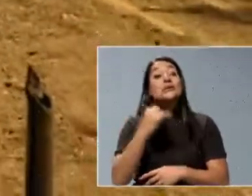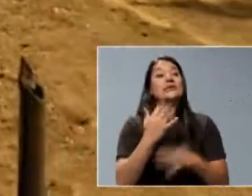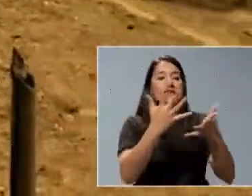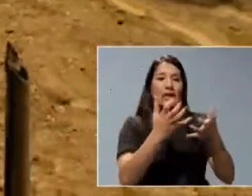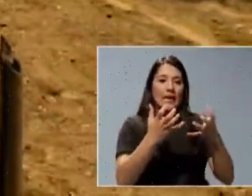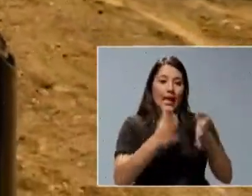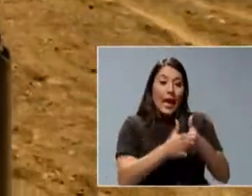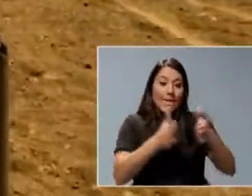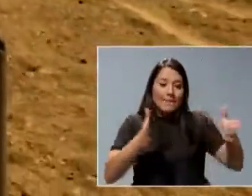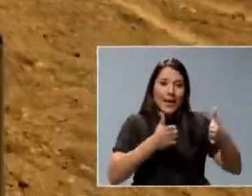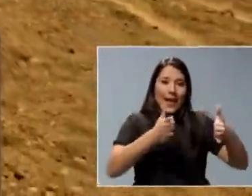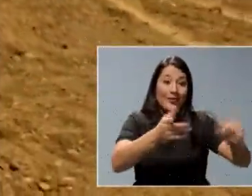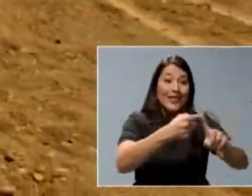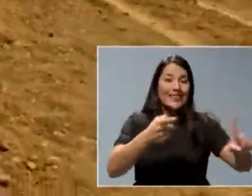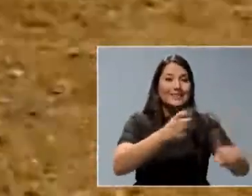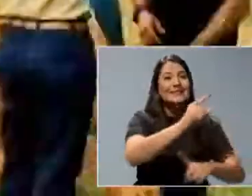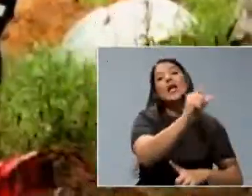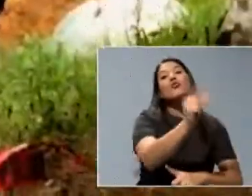Frío y Limón.